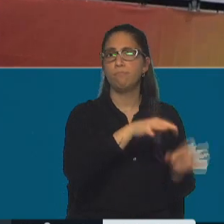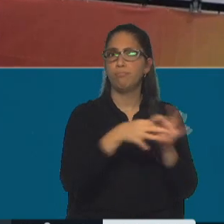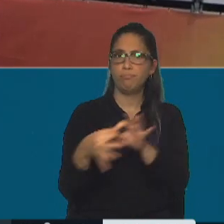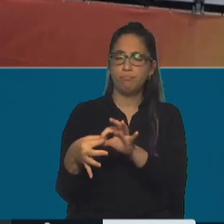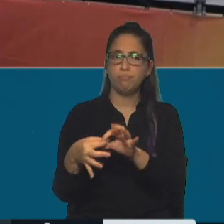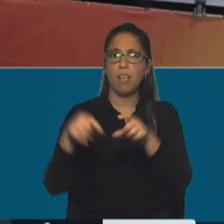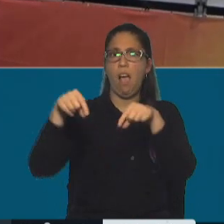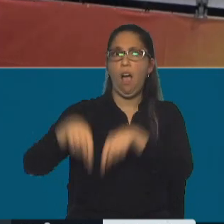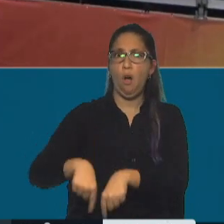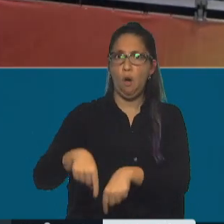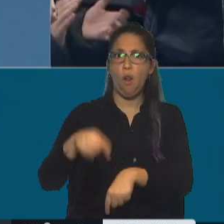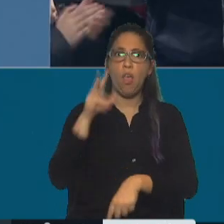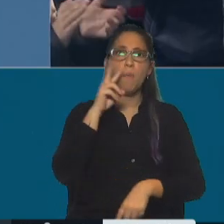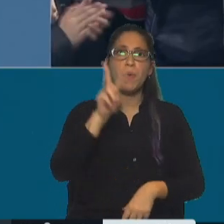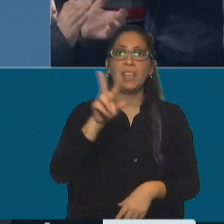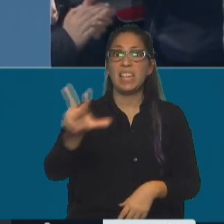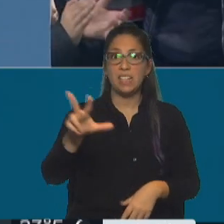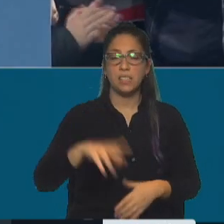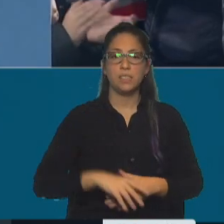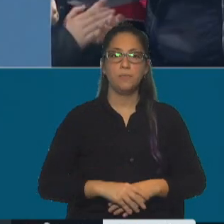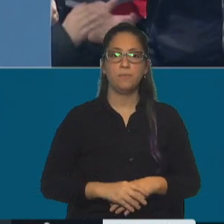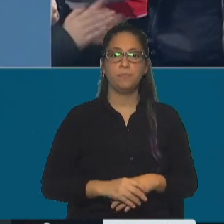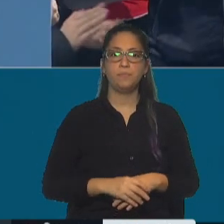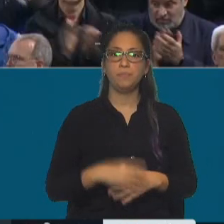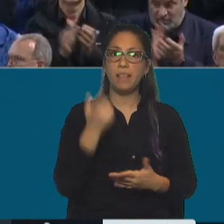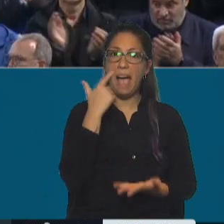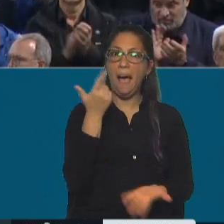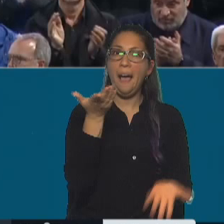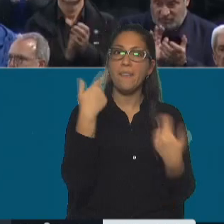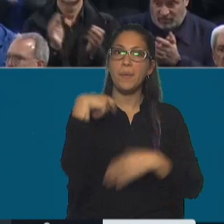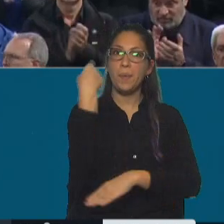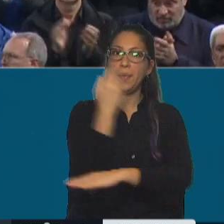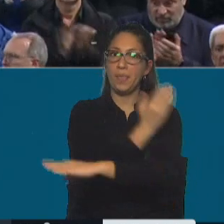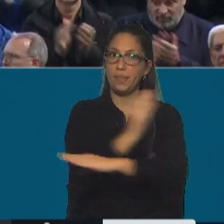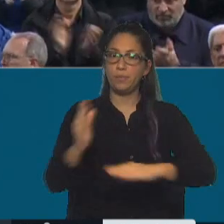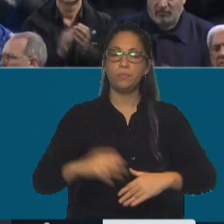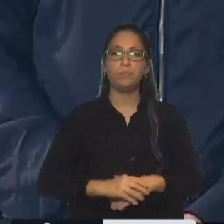2003 y lo que tenemos hoy en el 2023, Diana. Bueno, tenemos algo, ¿no? Para ver, ¿lo compartimos?